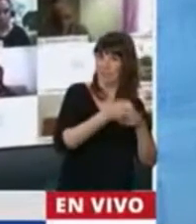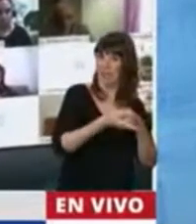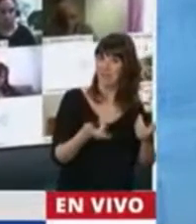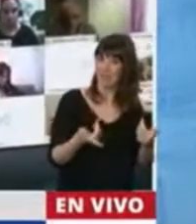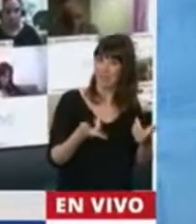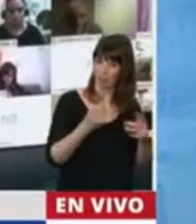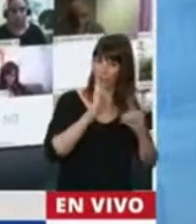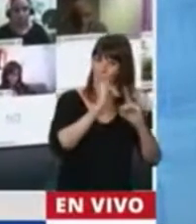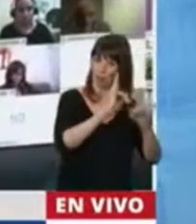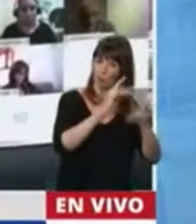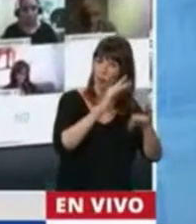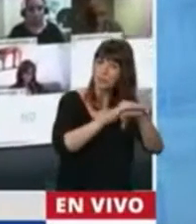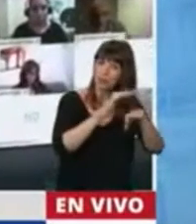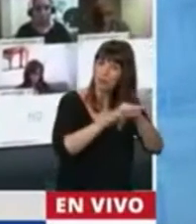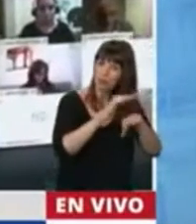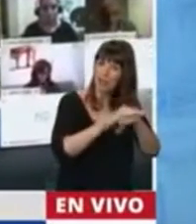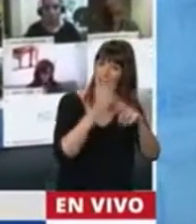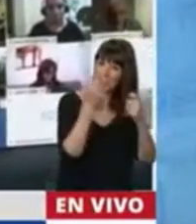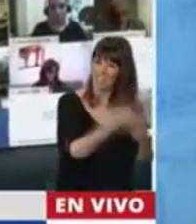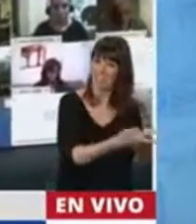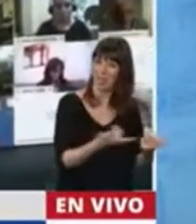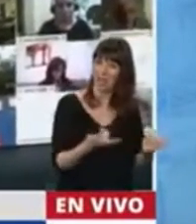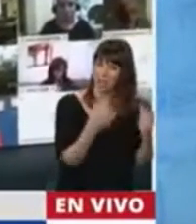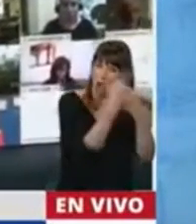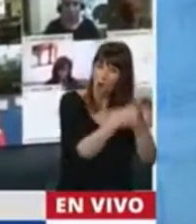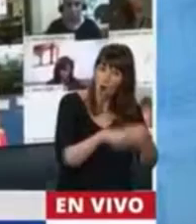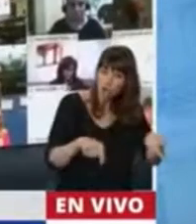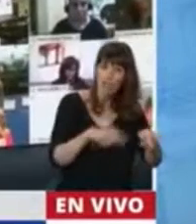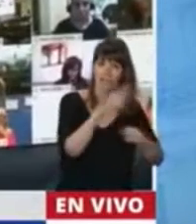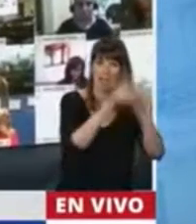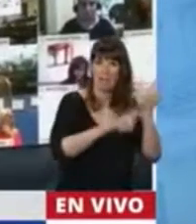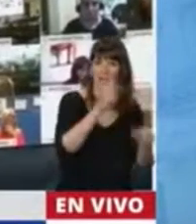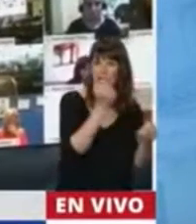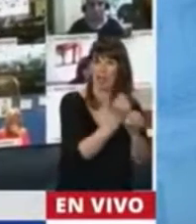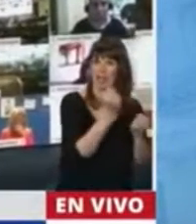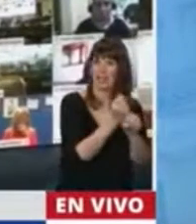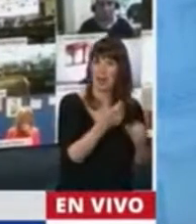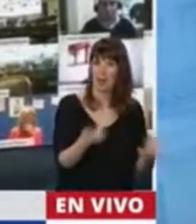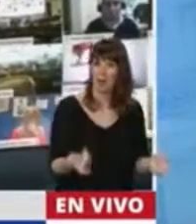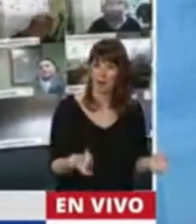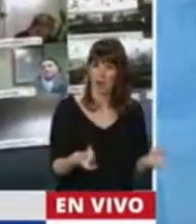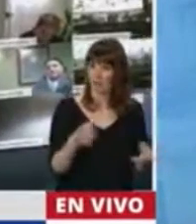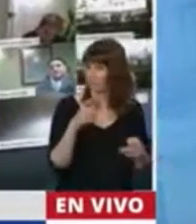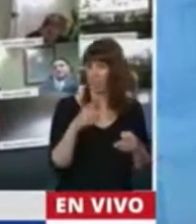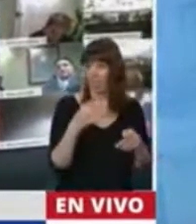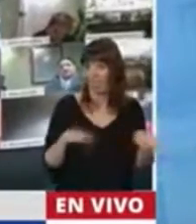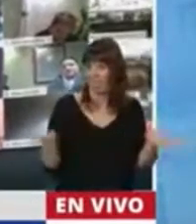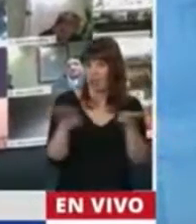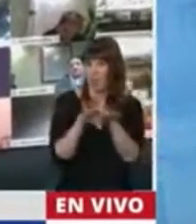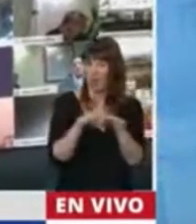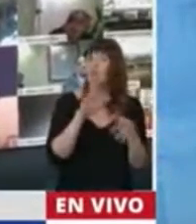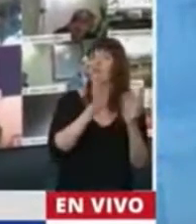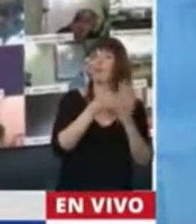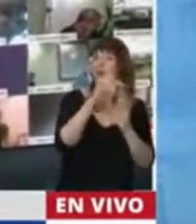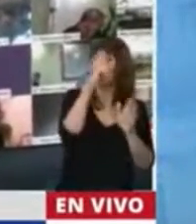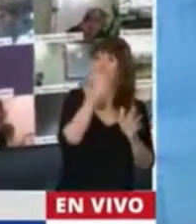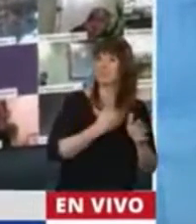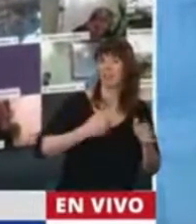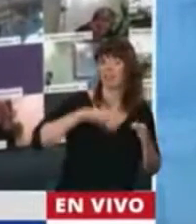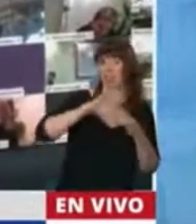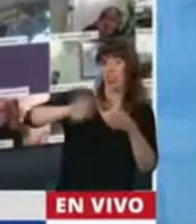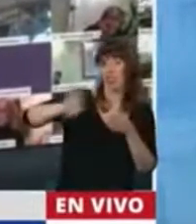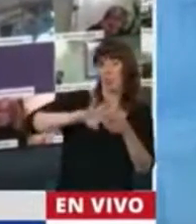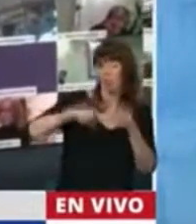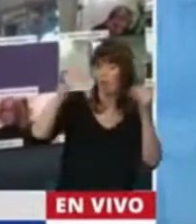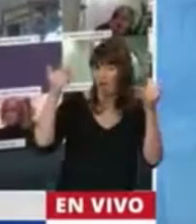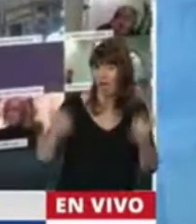miramos la precariedad que por ahí con la que se maneja el Estado, que es justamente no regular estas cuestiones. Y vemos los docentes